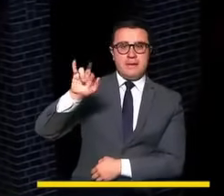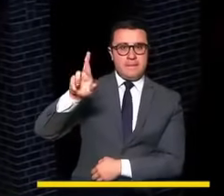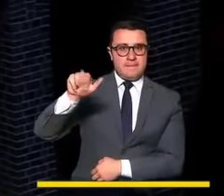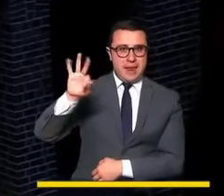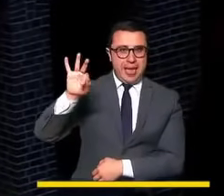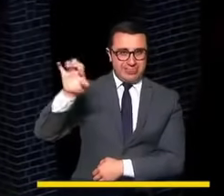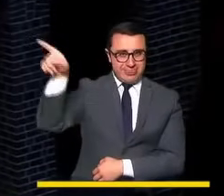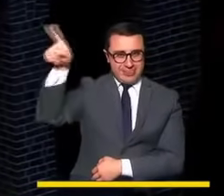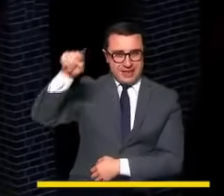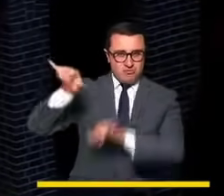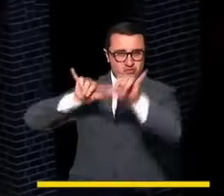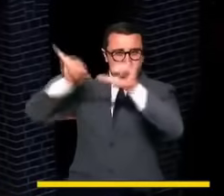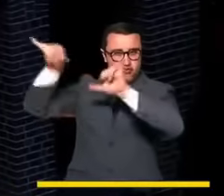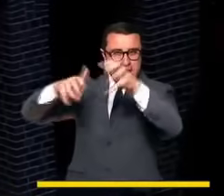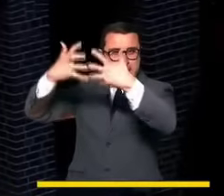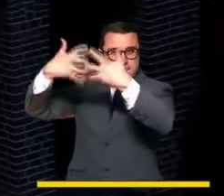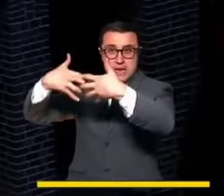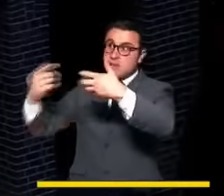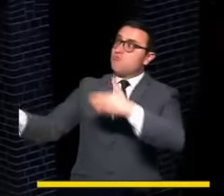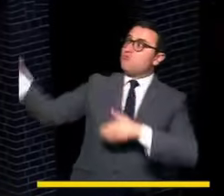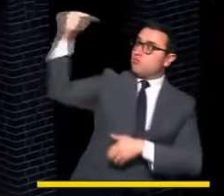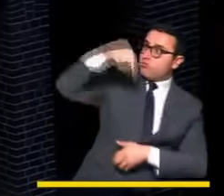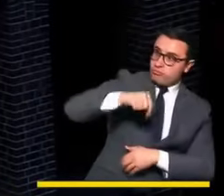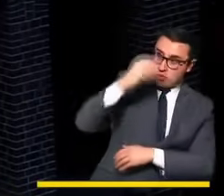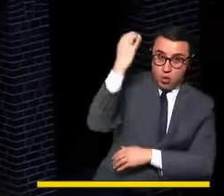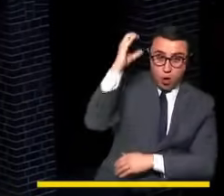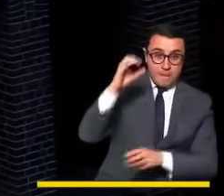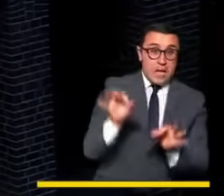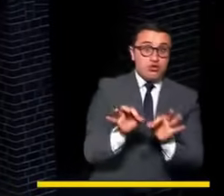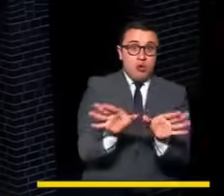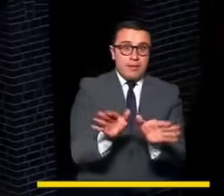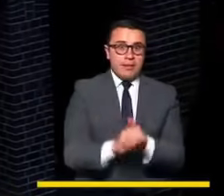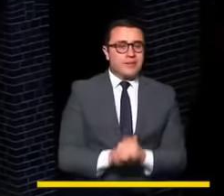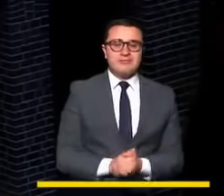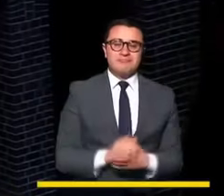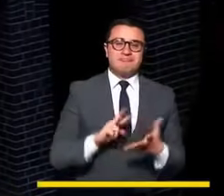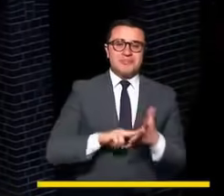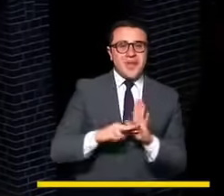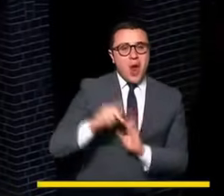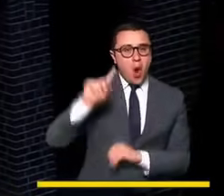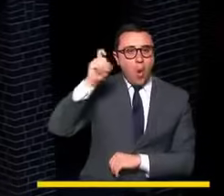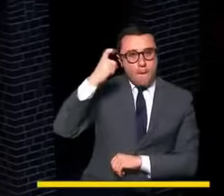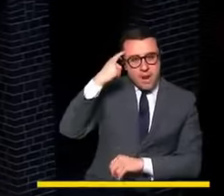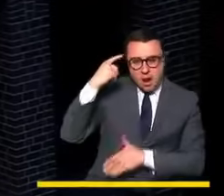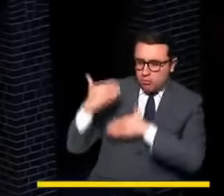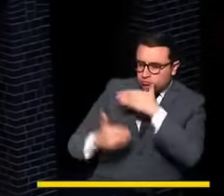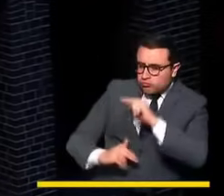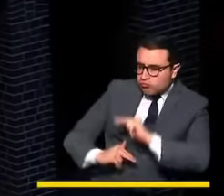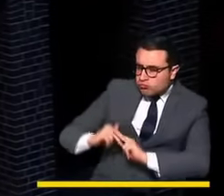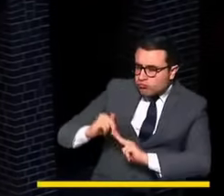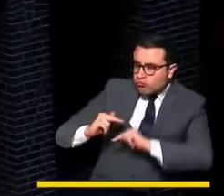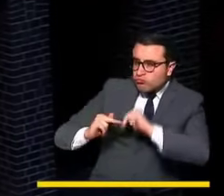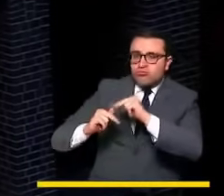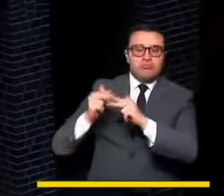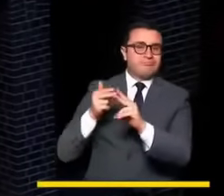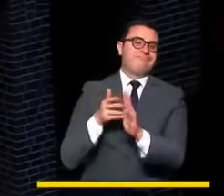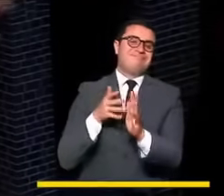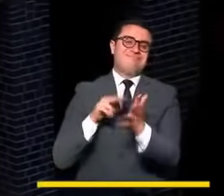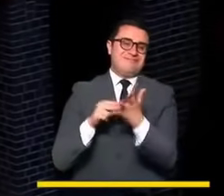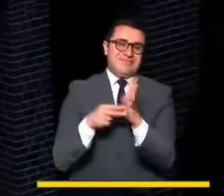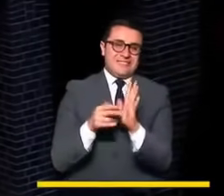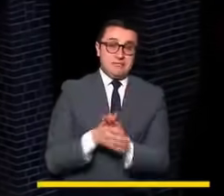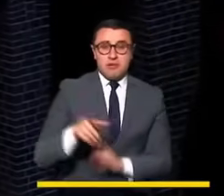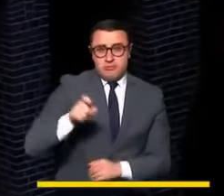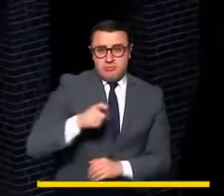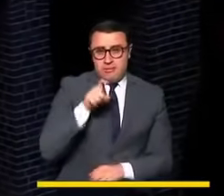Emirates llega a Colombia. Esto ha sido construido por el gobierno. Y hay que decirlo, porque si no, si uno